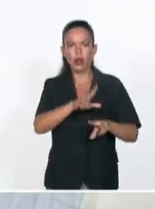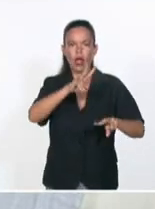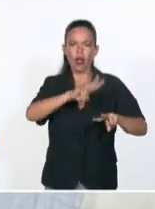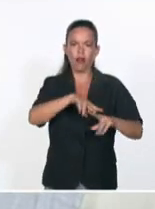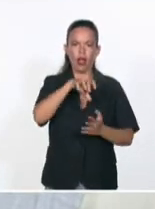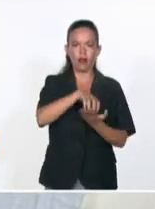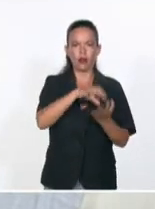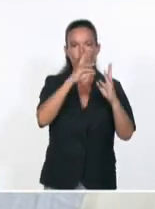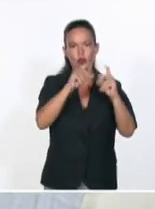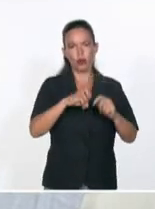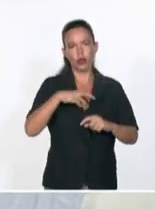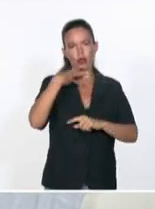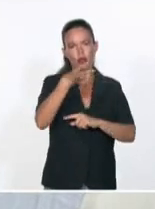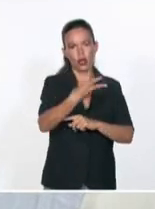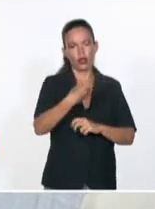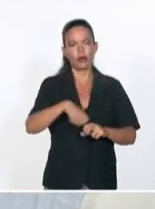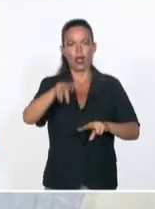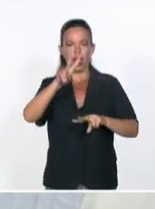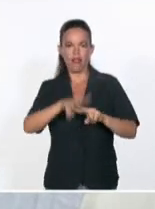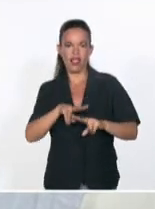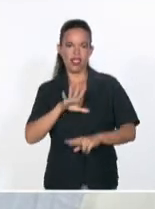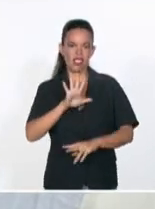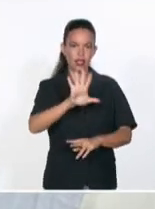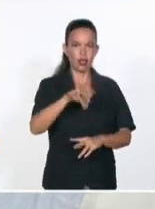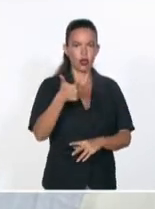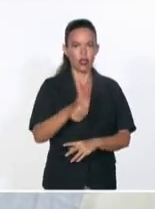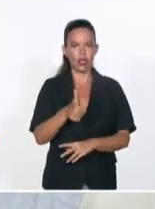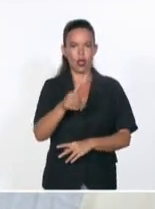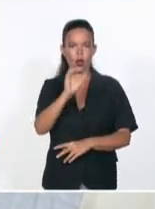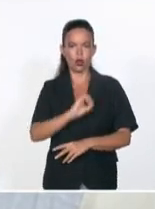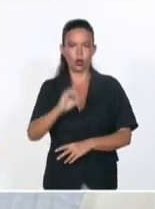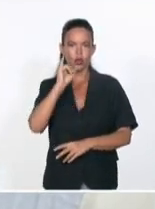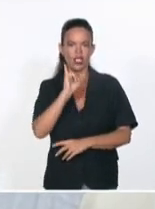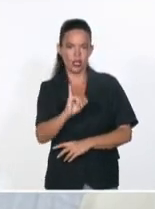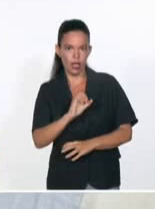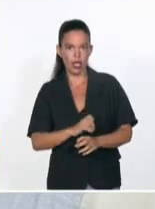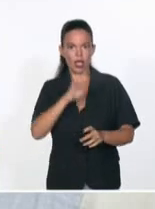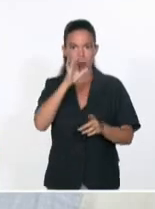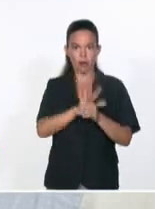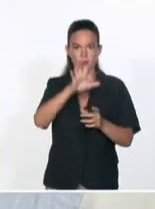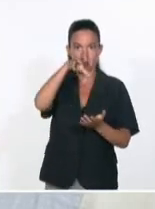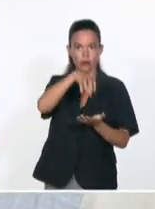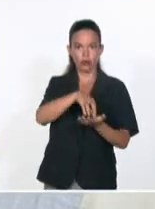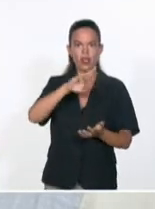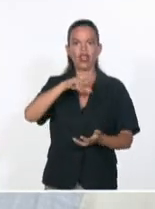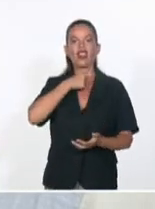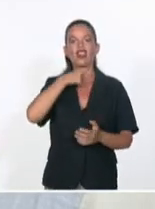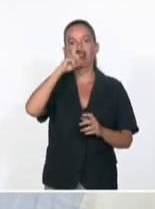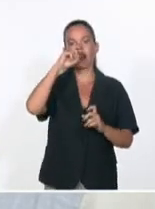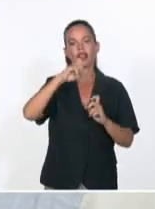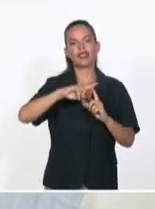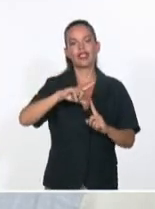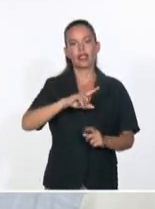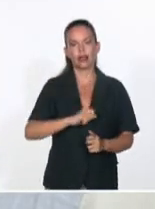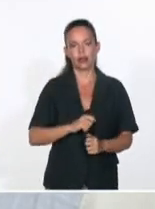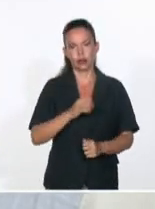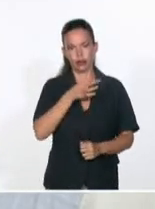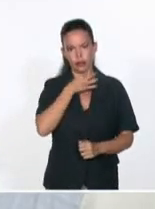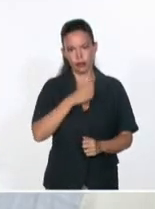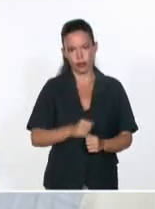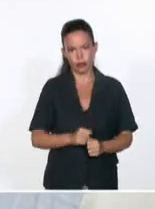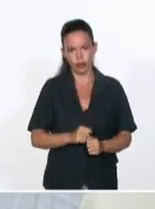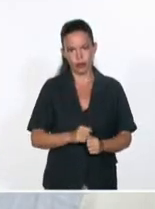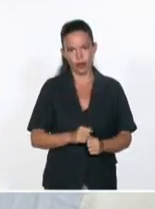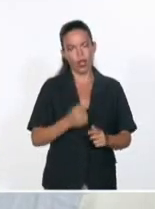octubre 6. Entraron todos, nos va quedando, entró Renté, nos va quedando nada más Renté 6, que esa sí está